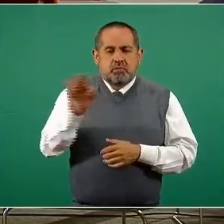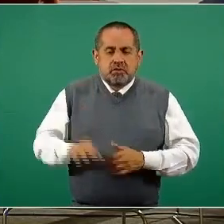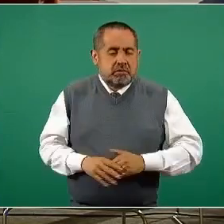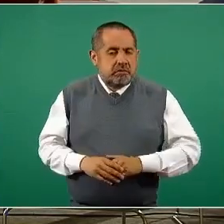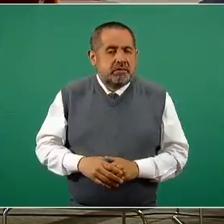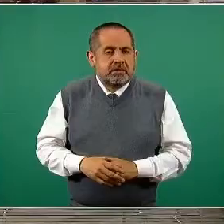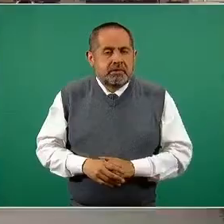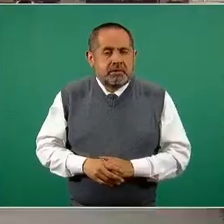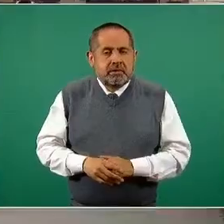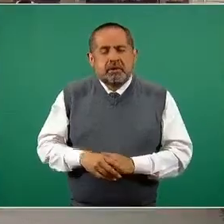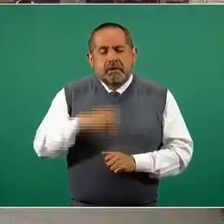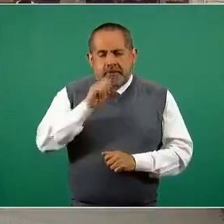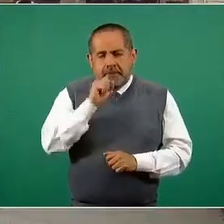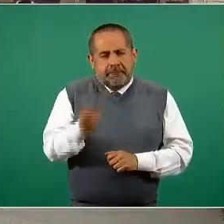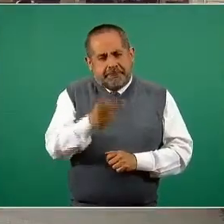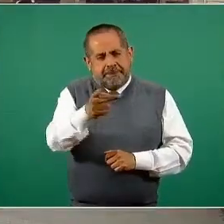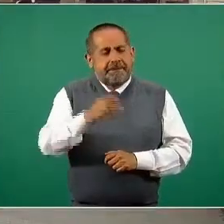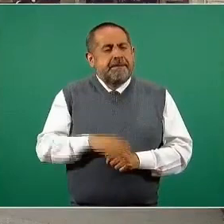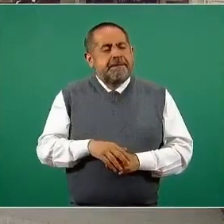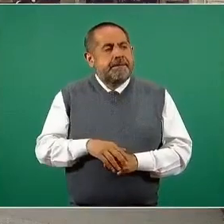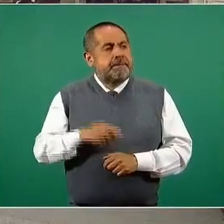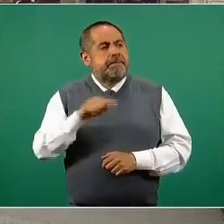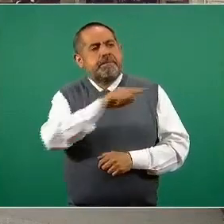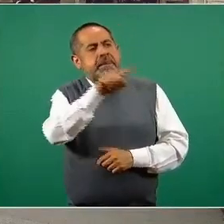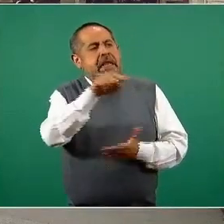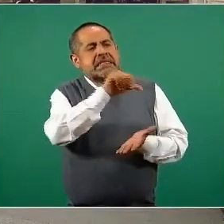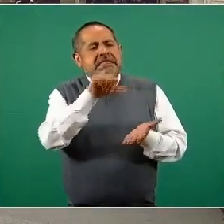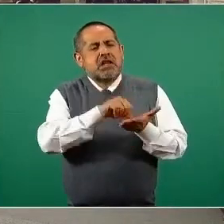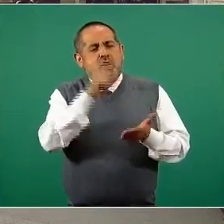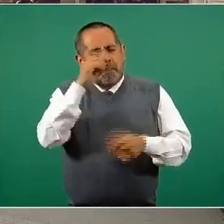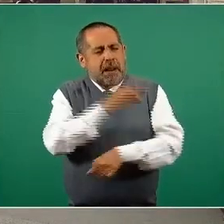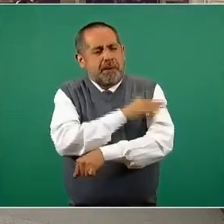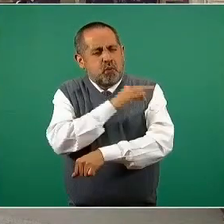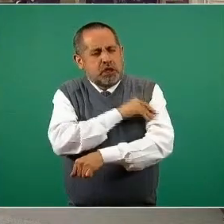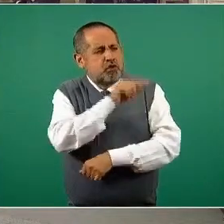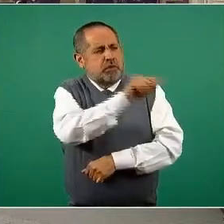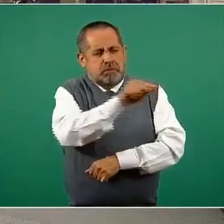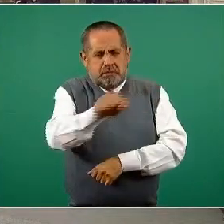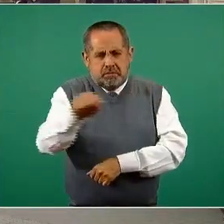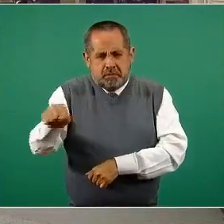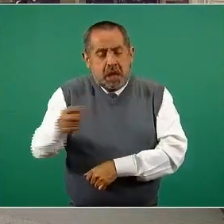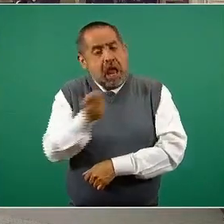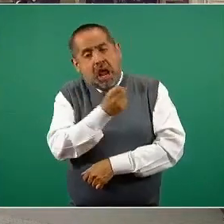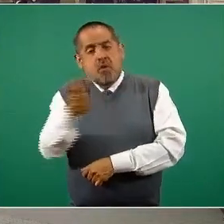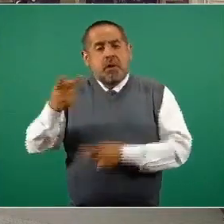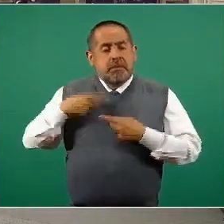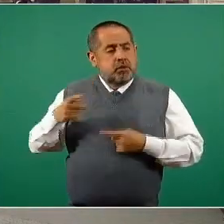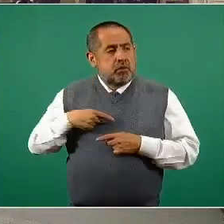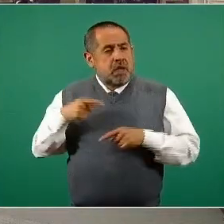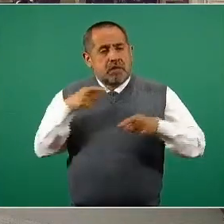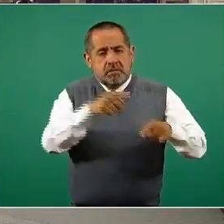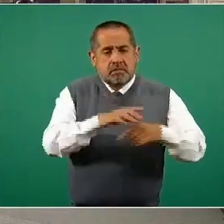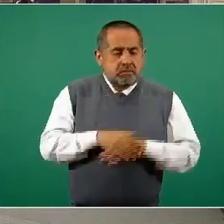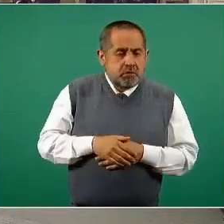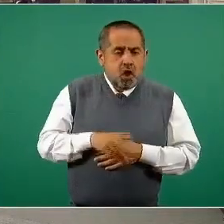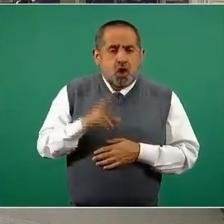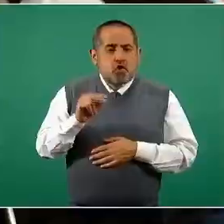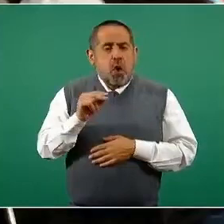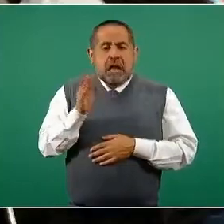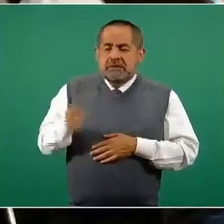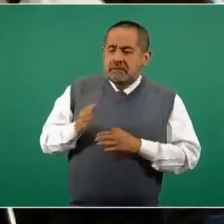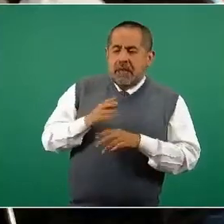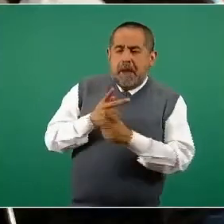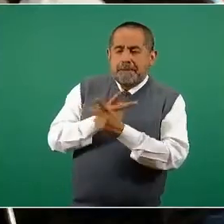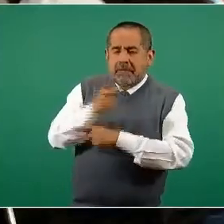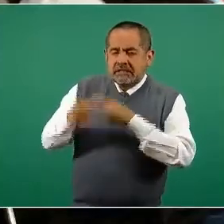Gracias. Y también preguntarle, en los centros de vacunación detectamos que la población tuvo problemas porque no les aceptaban el pasaporte u